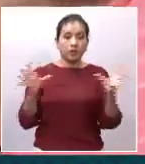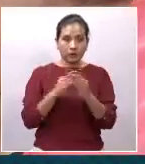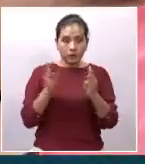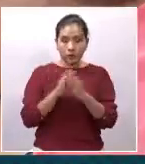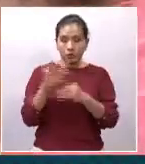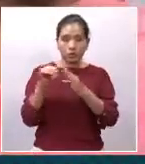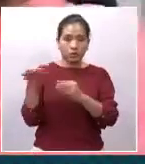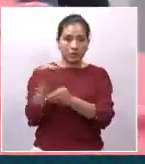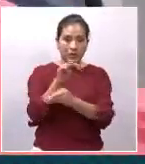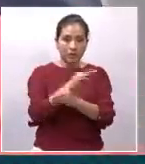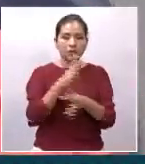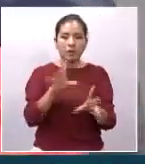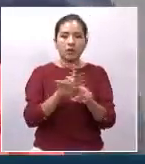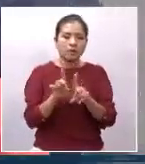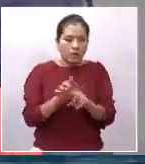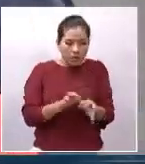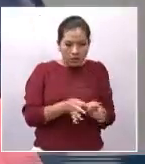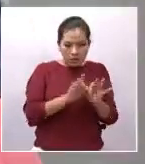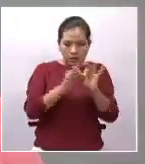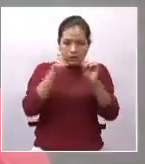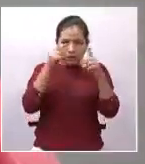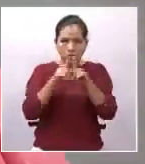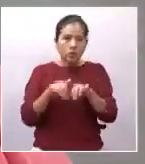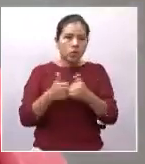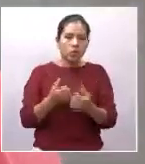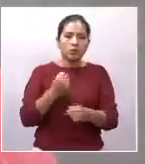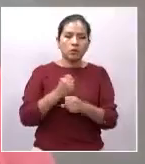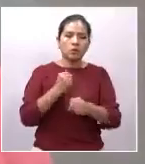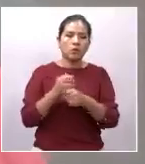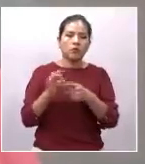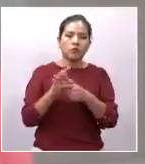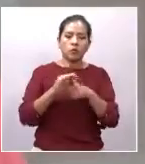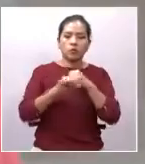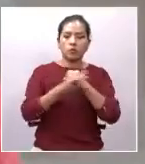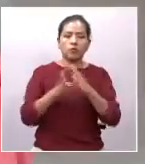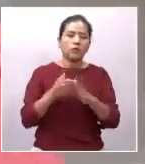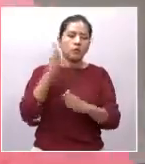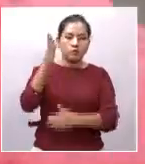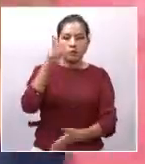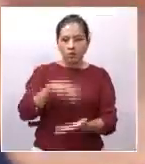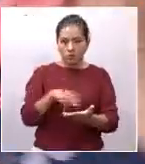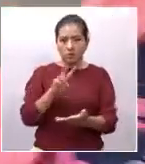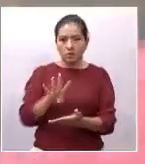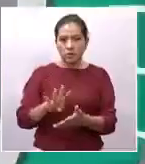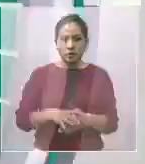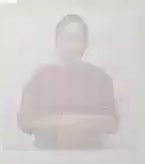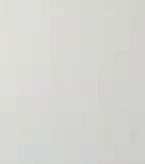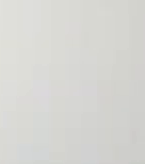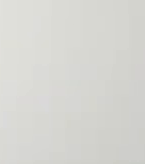realizó también ajustes al trabajo de la función pública con miras al 2024.